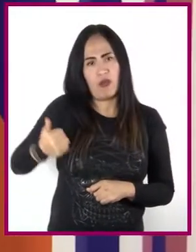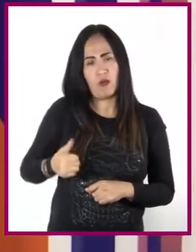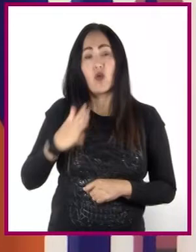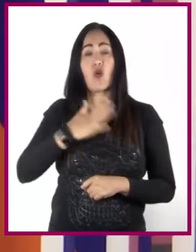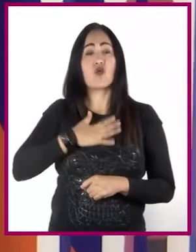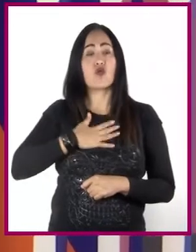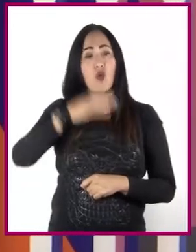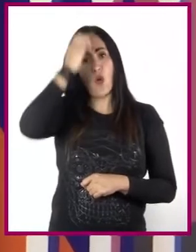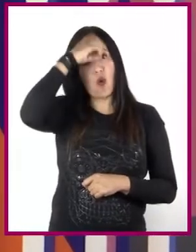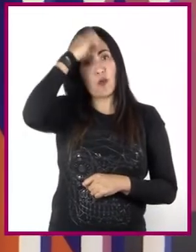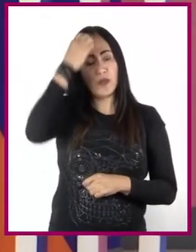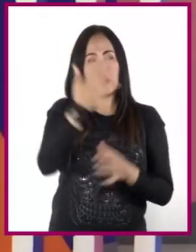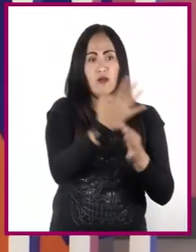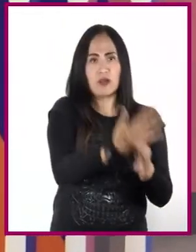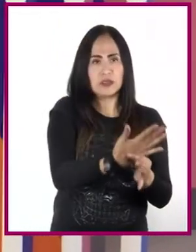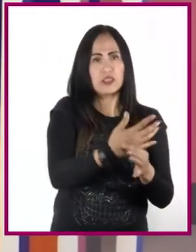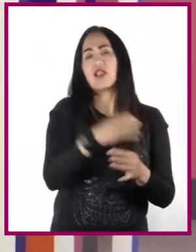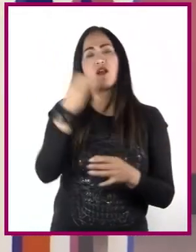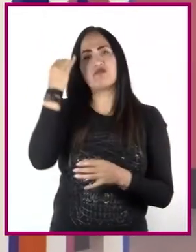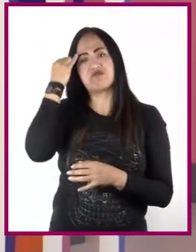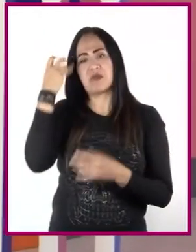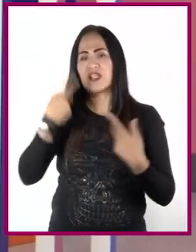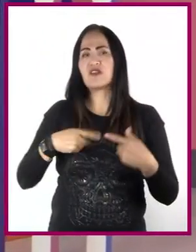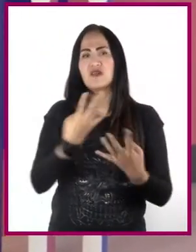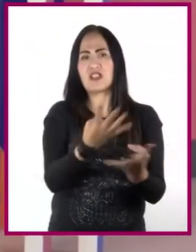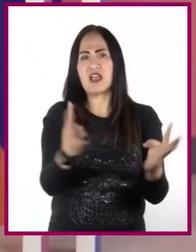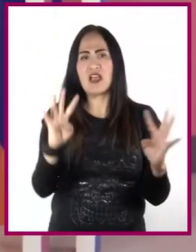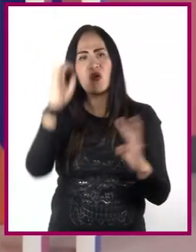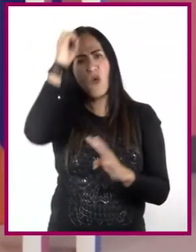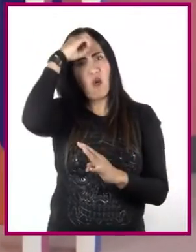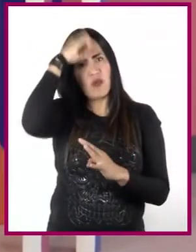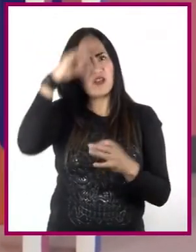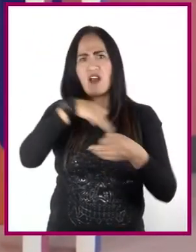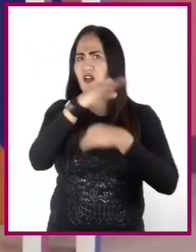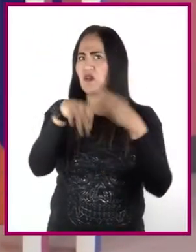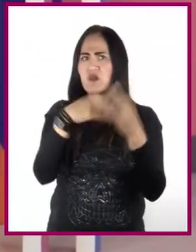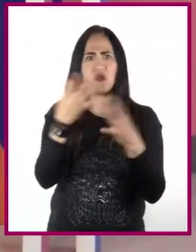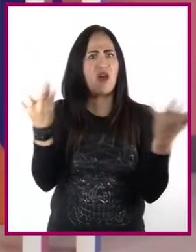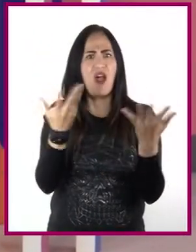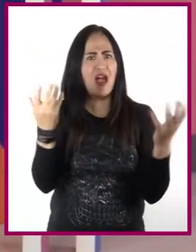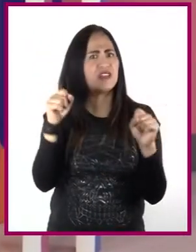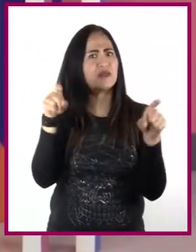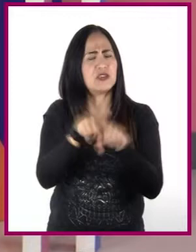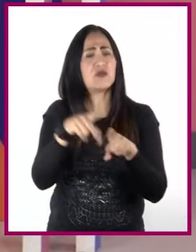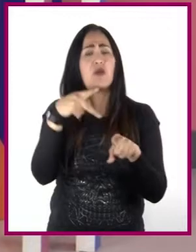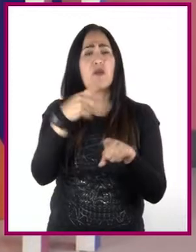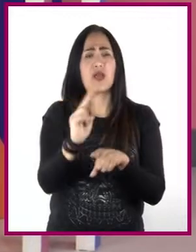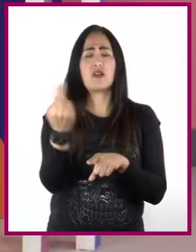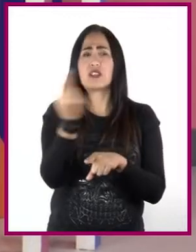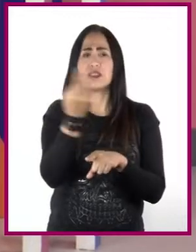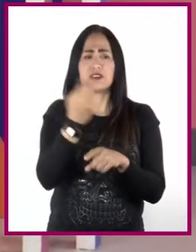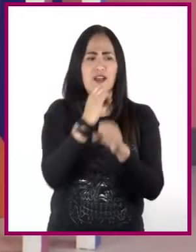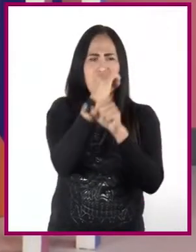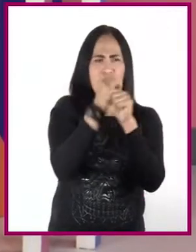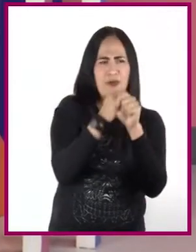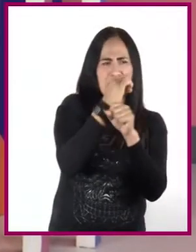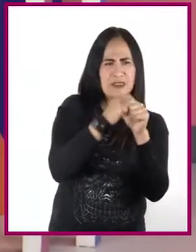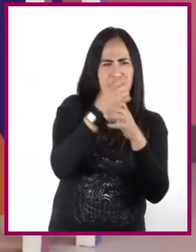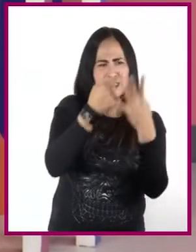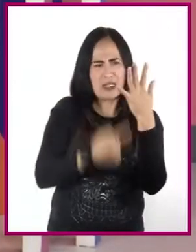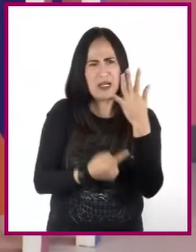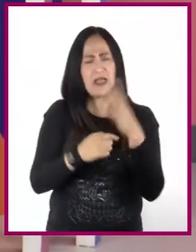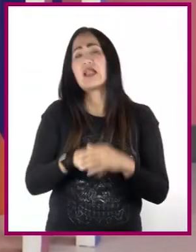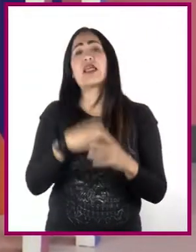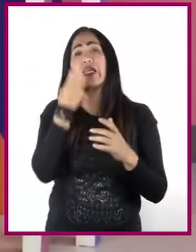Opino que opinar es algo que todos hacemos. Lo importante es tener bases para ello y que de este modo esa